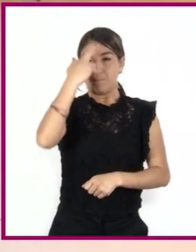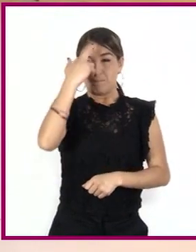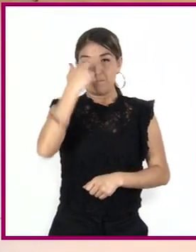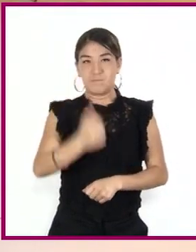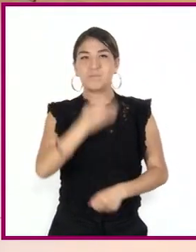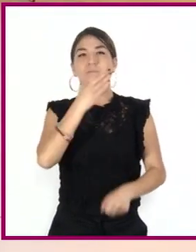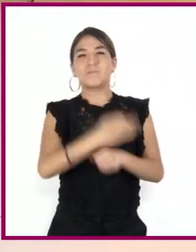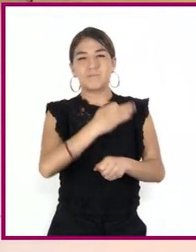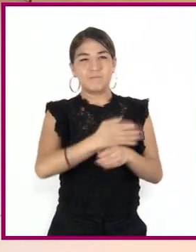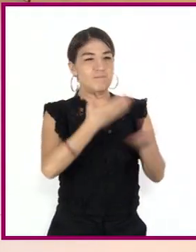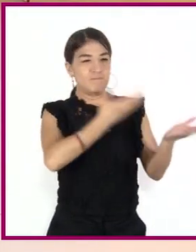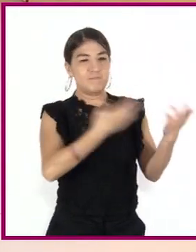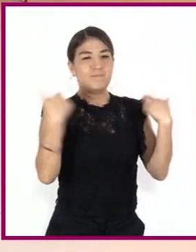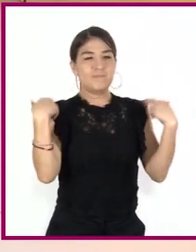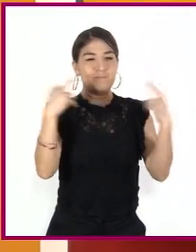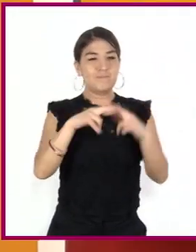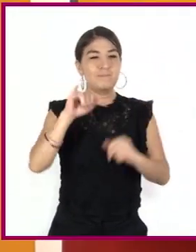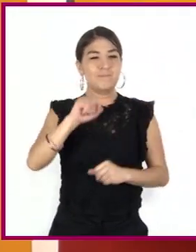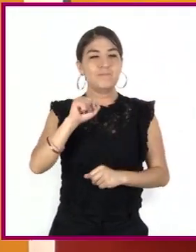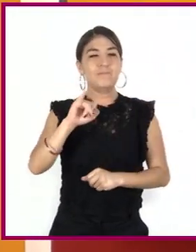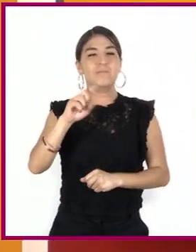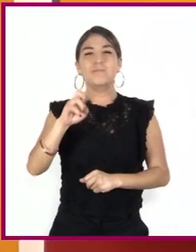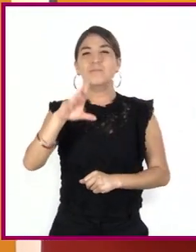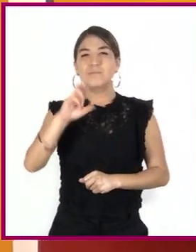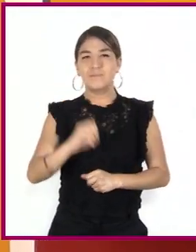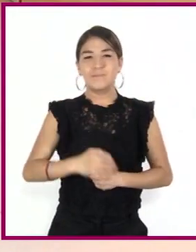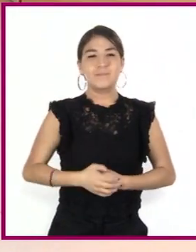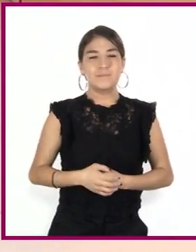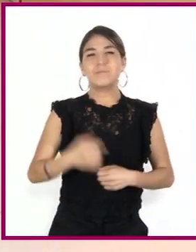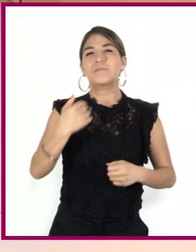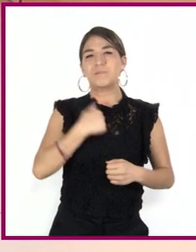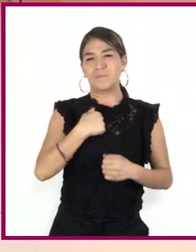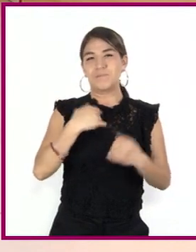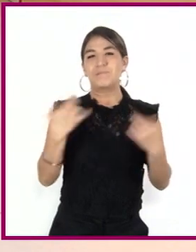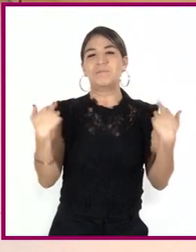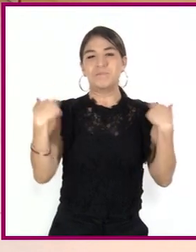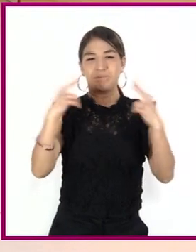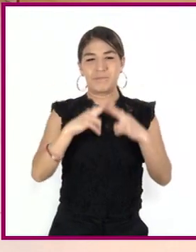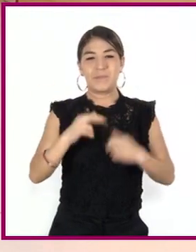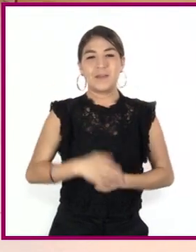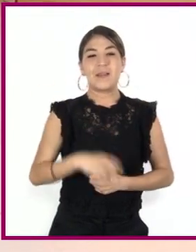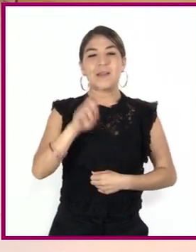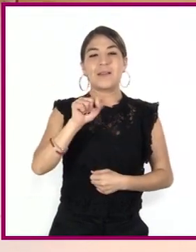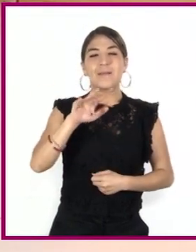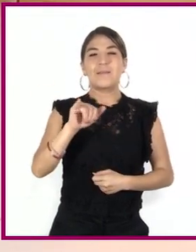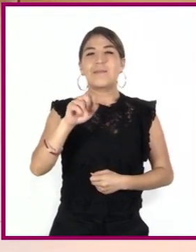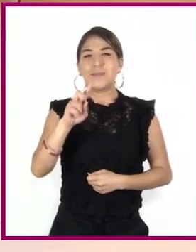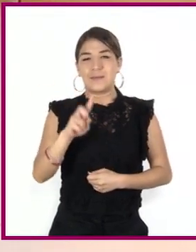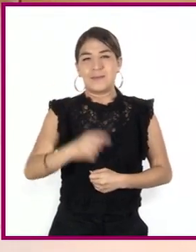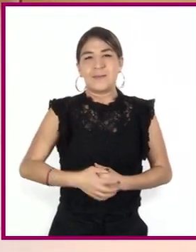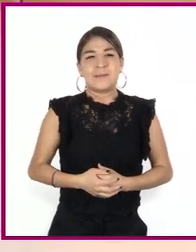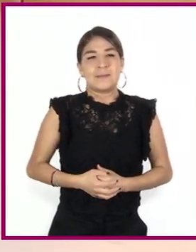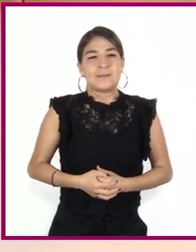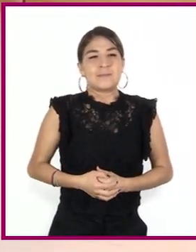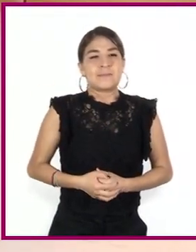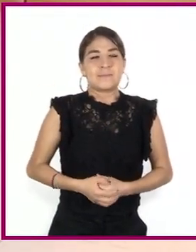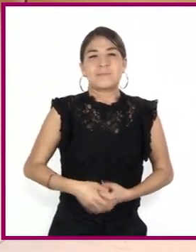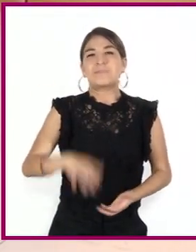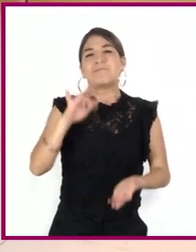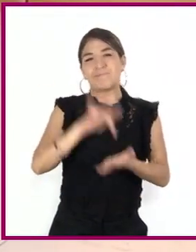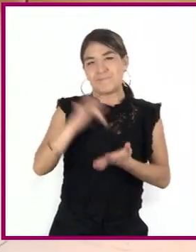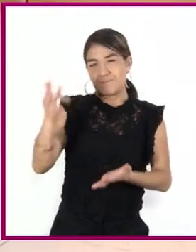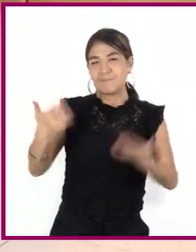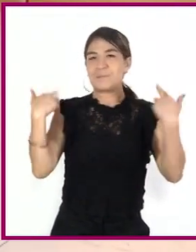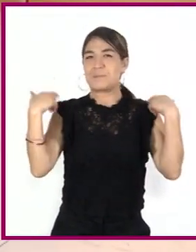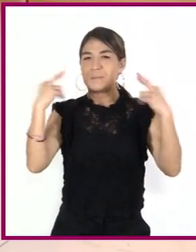presencia del maestro Isidro Enrique Guzmán Rojas y de su servidor, David Gerardo Quintero Miranda. Gracias, maestro